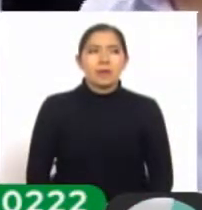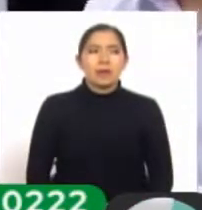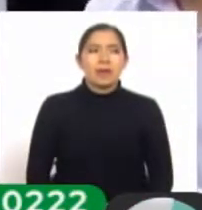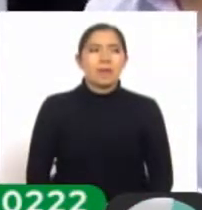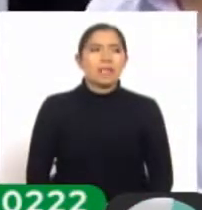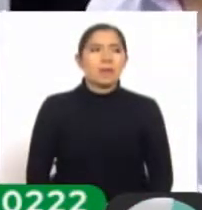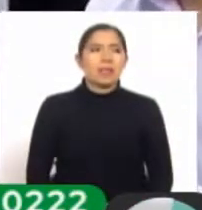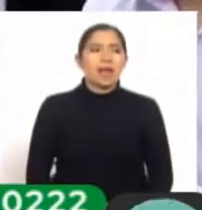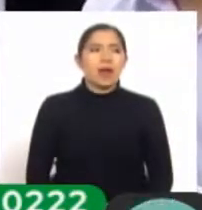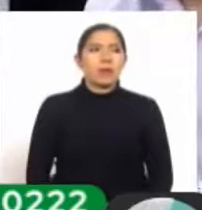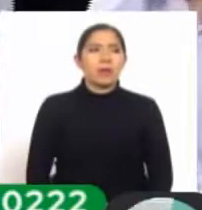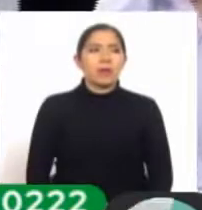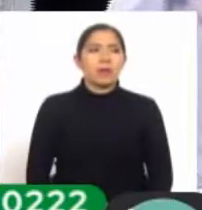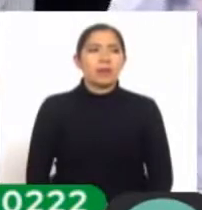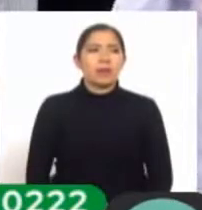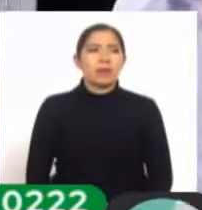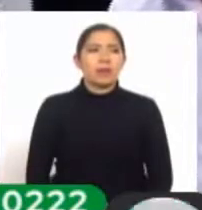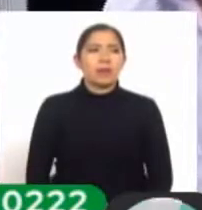en horas